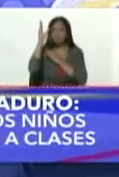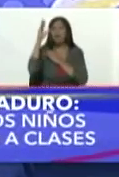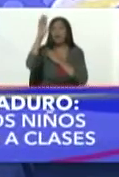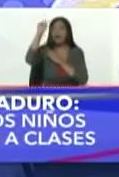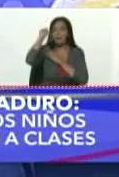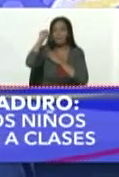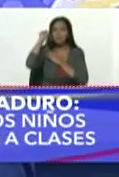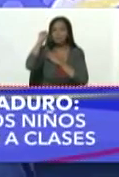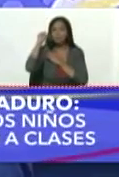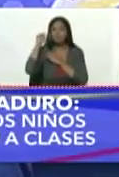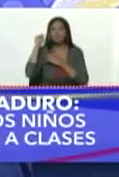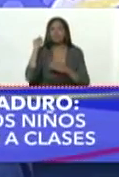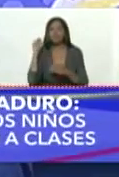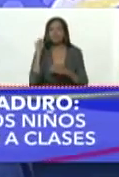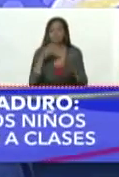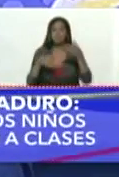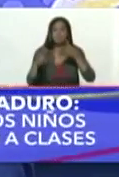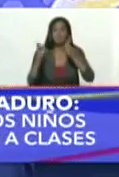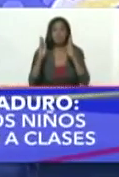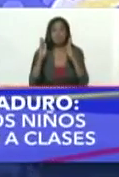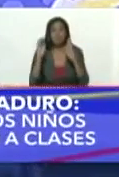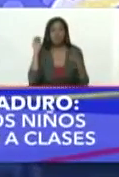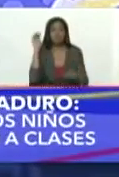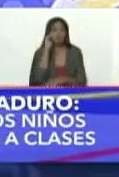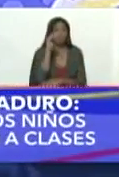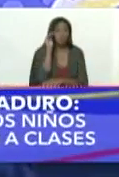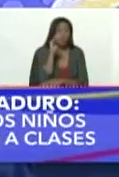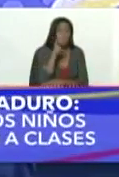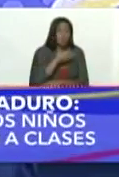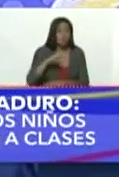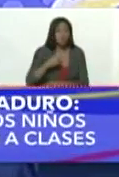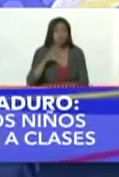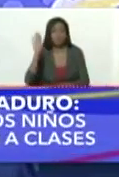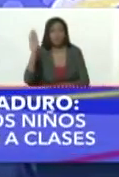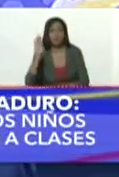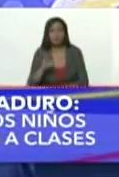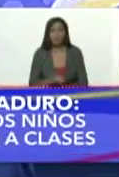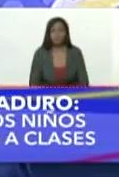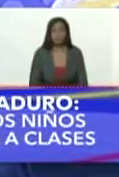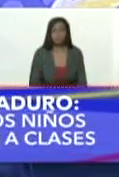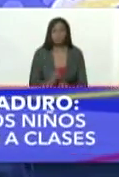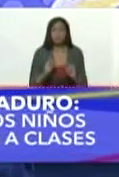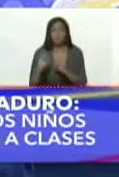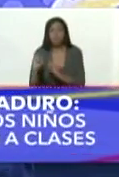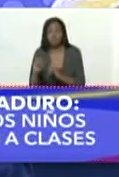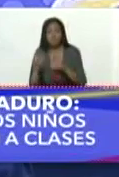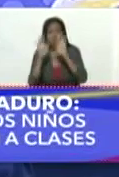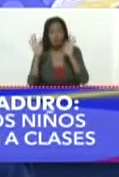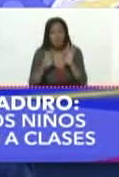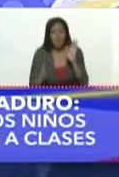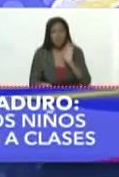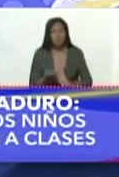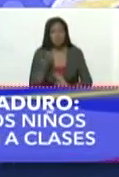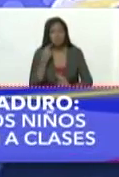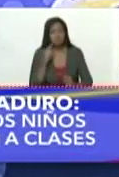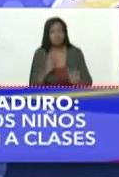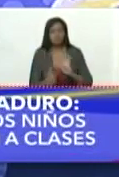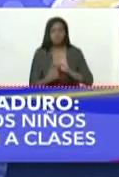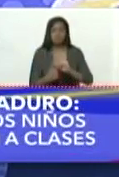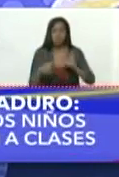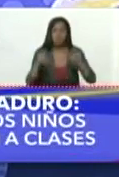construir, para edificar el futuro de nuestro país. Y por eso es tan importante poner al